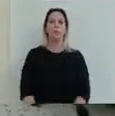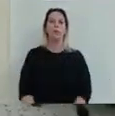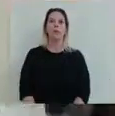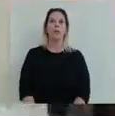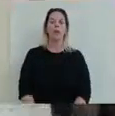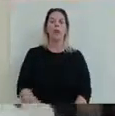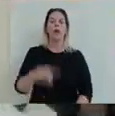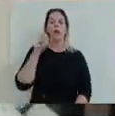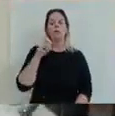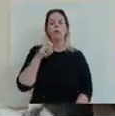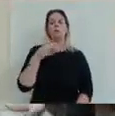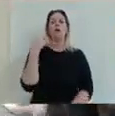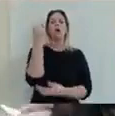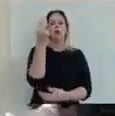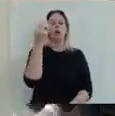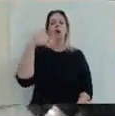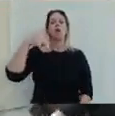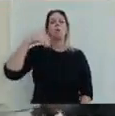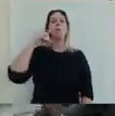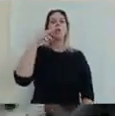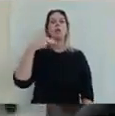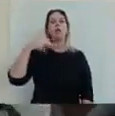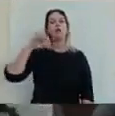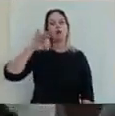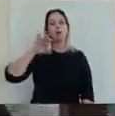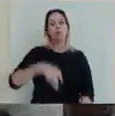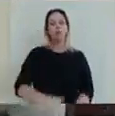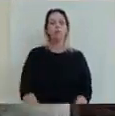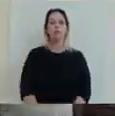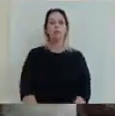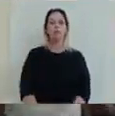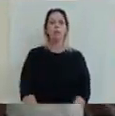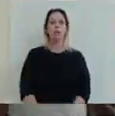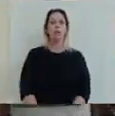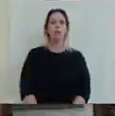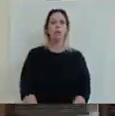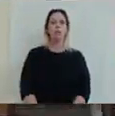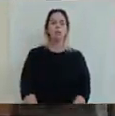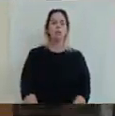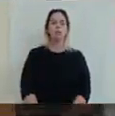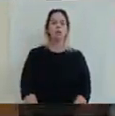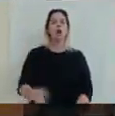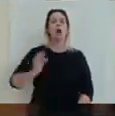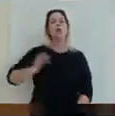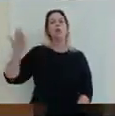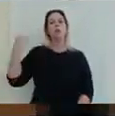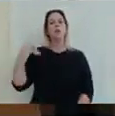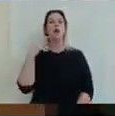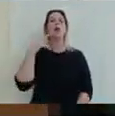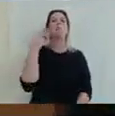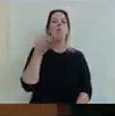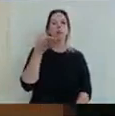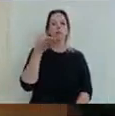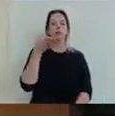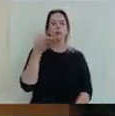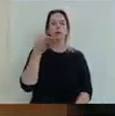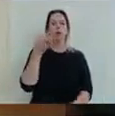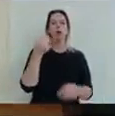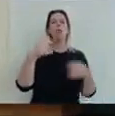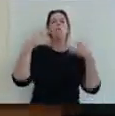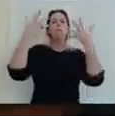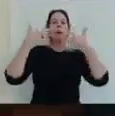Bueno, teniendo en cuenta que esta es una respuesta a un pedido que habíamos hecho el año pasado ya, voy a pedir que también la nota pase